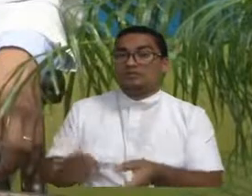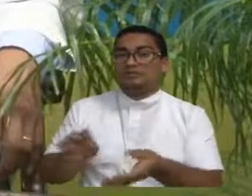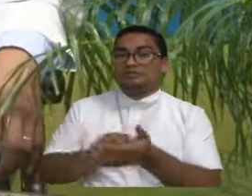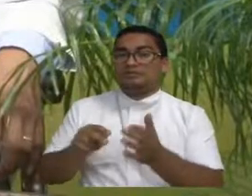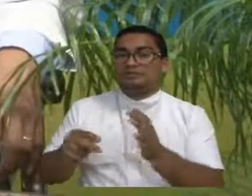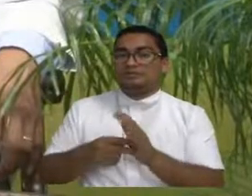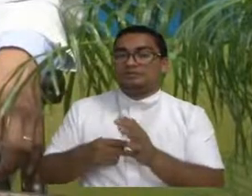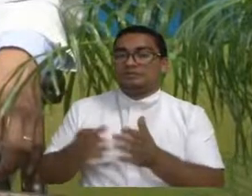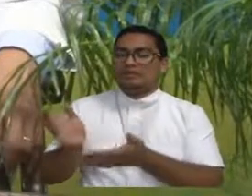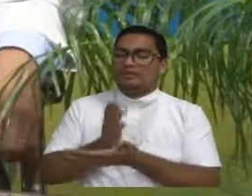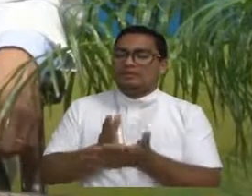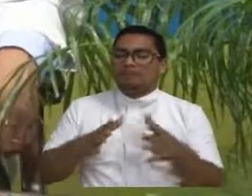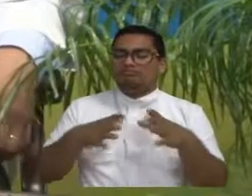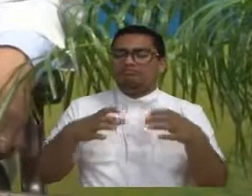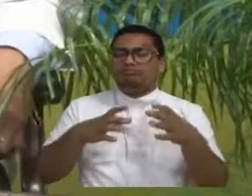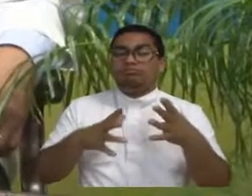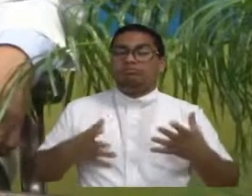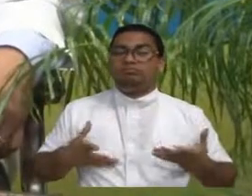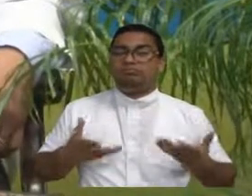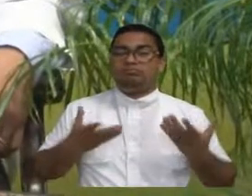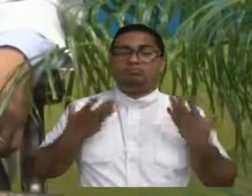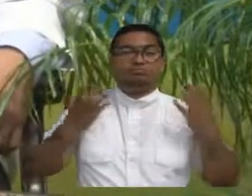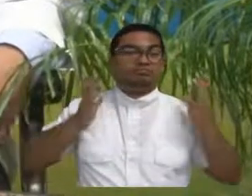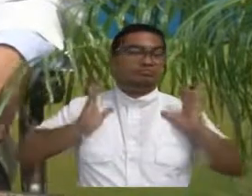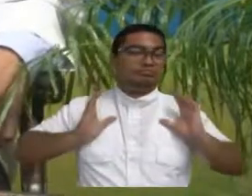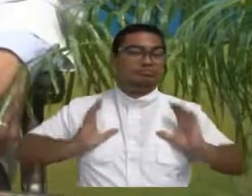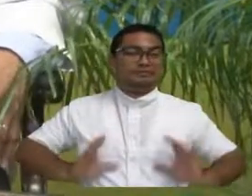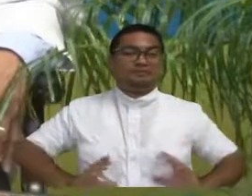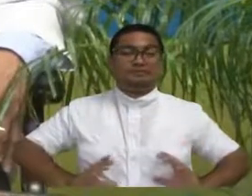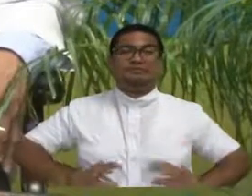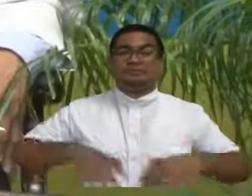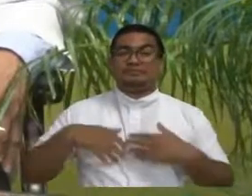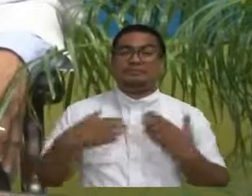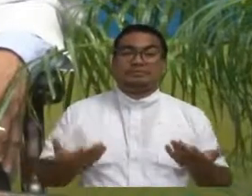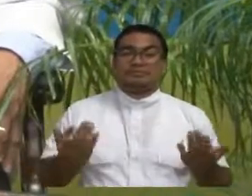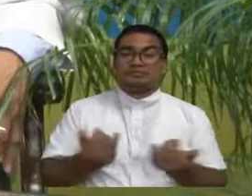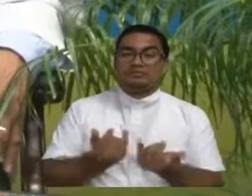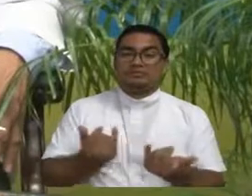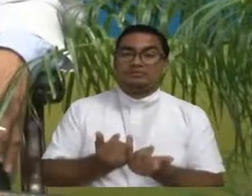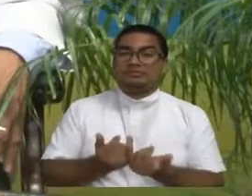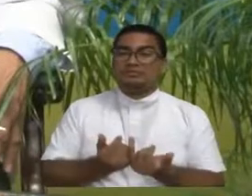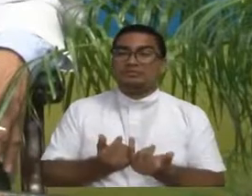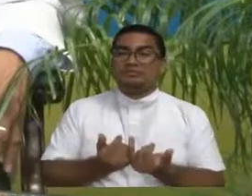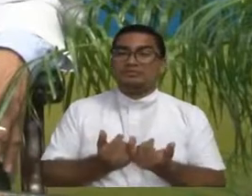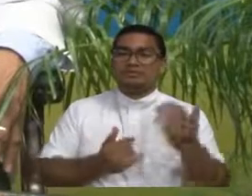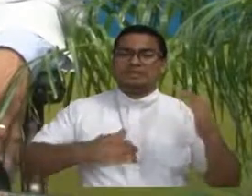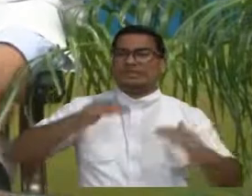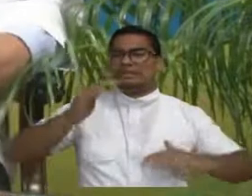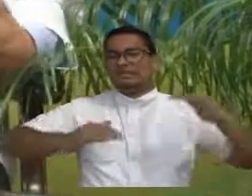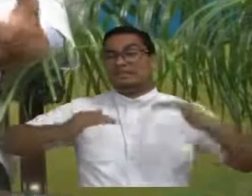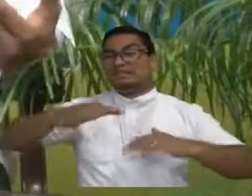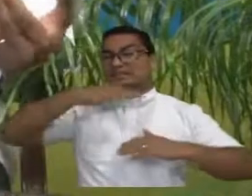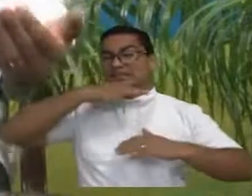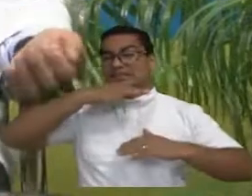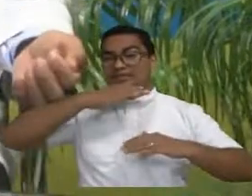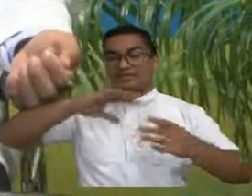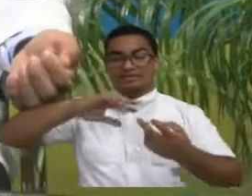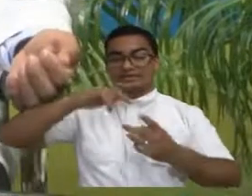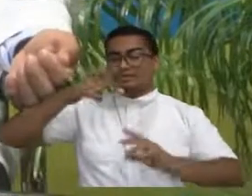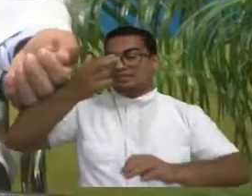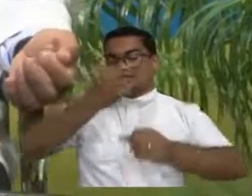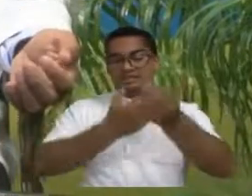algunas hormonas femeninas. Y también ocurren desequilibrios a niveles hormonales que también pueden